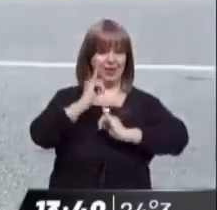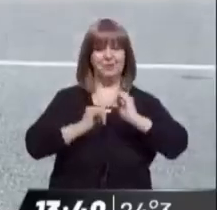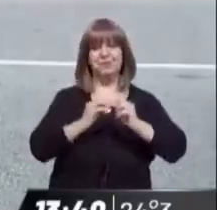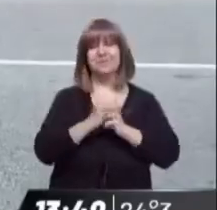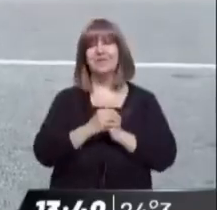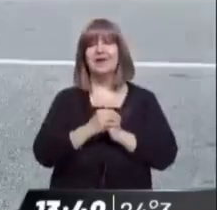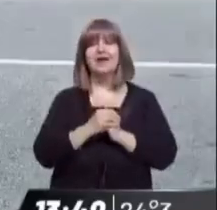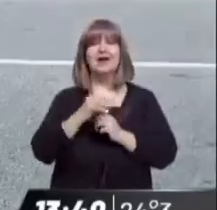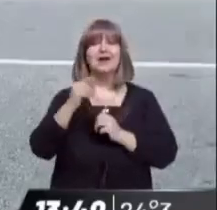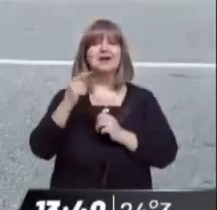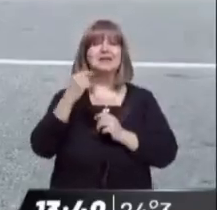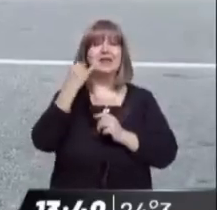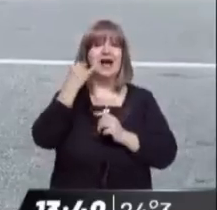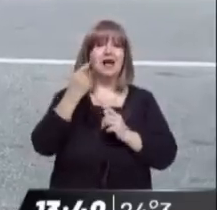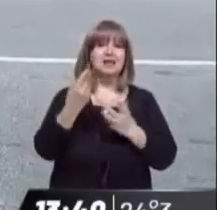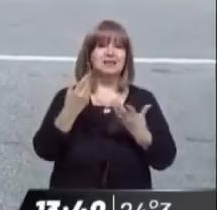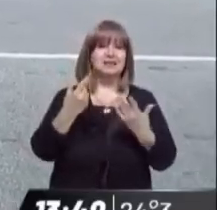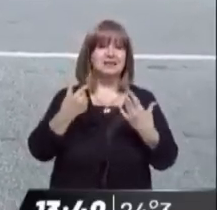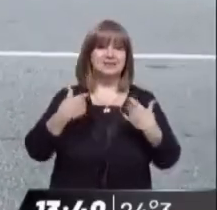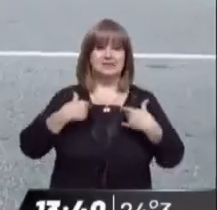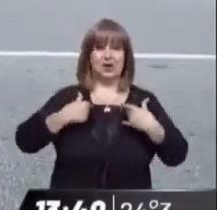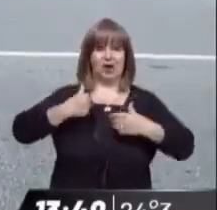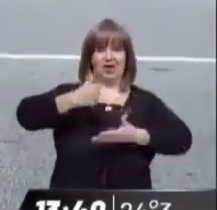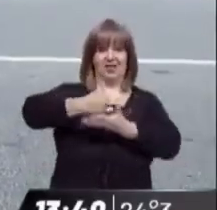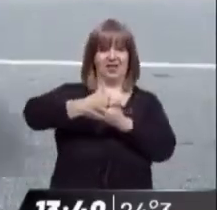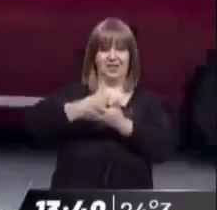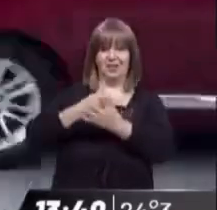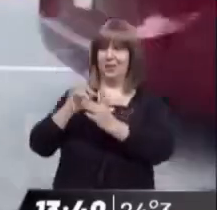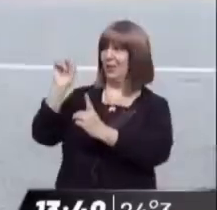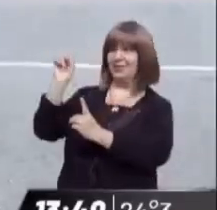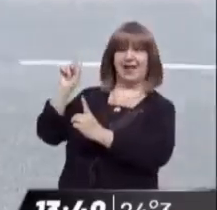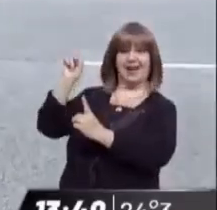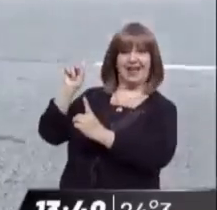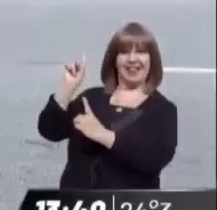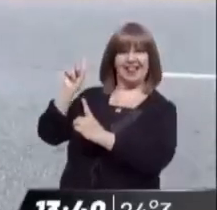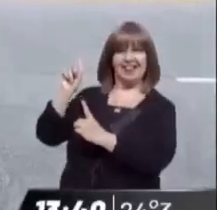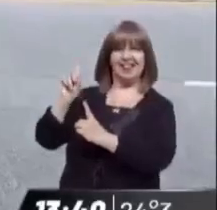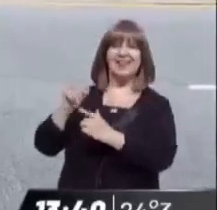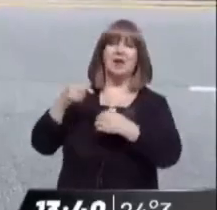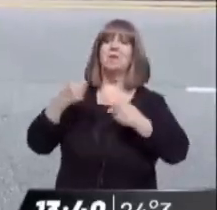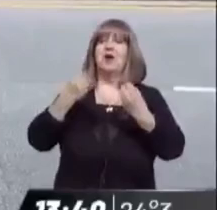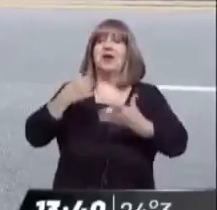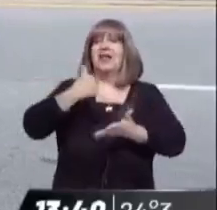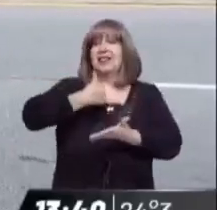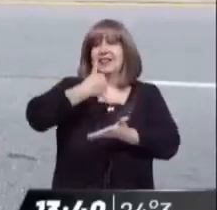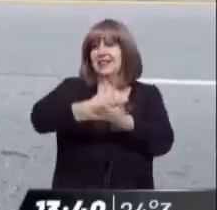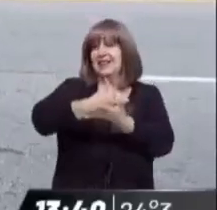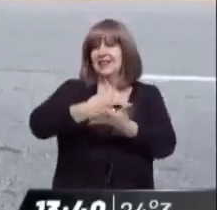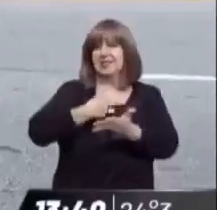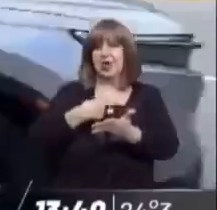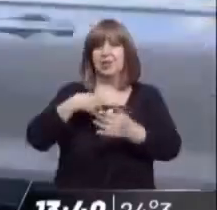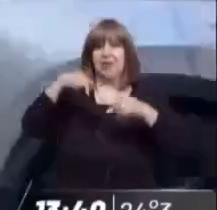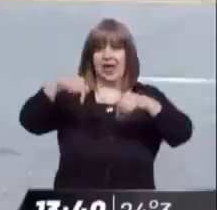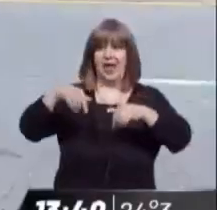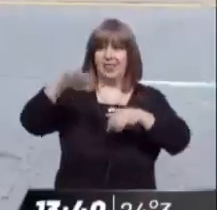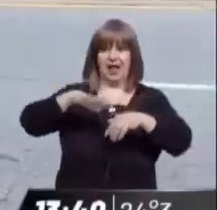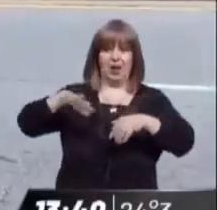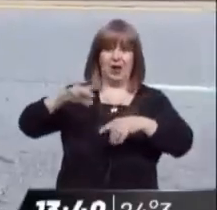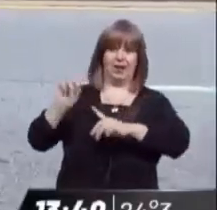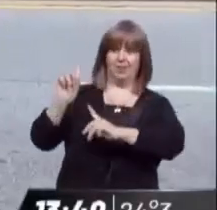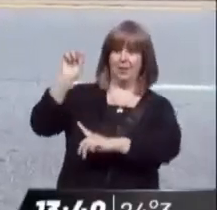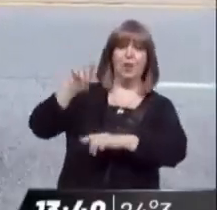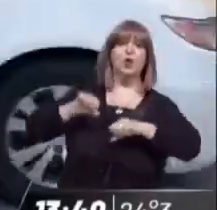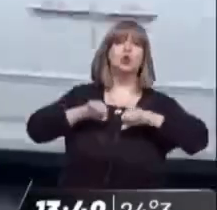no tenemos el caso no estoy parado aquí de casualidad ahora van a ver por qué justamente porque este lugar que es un